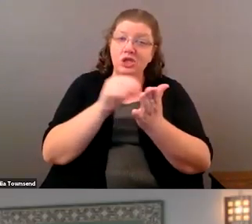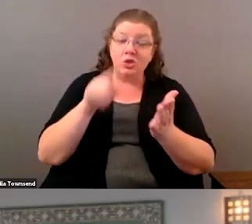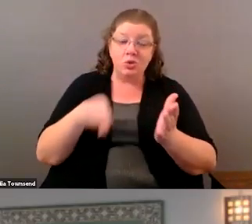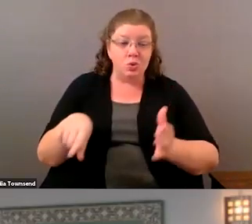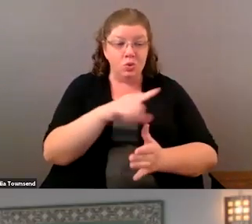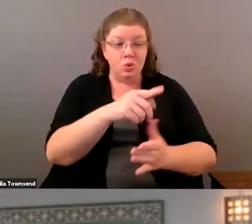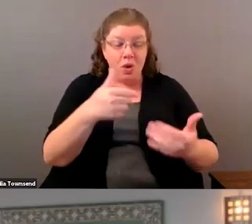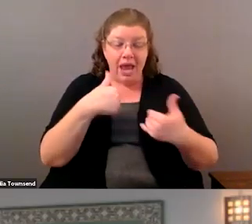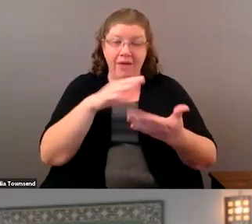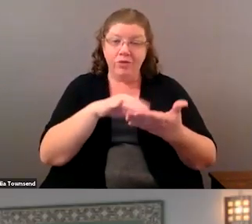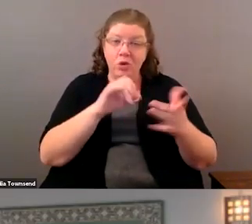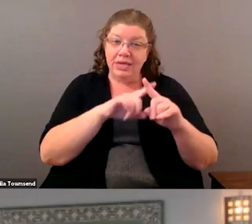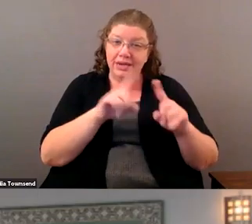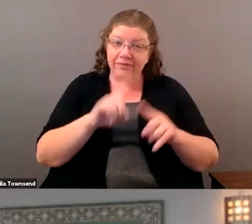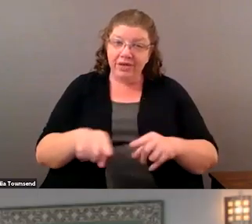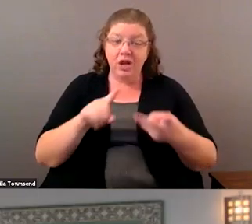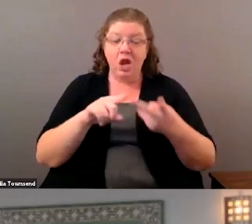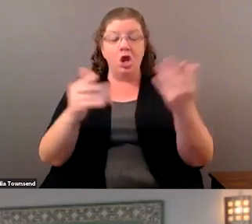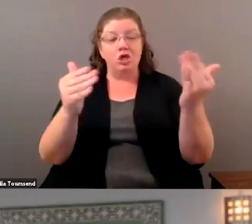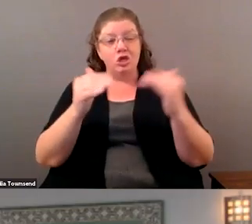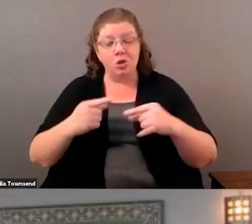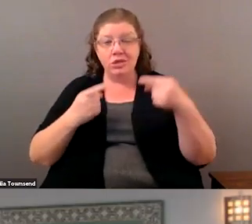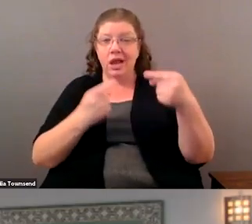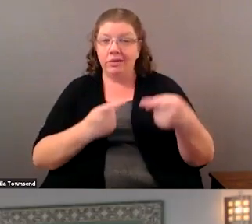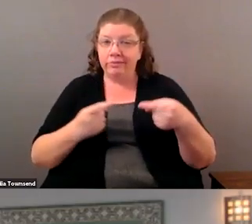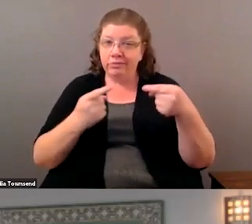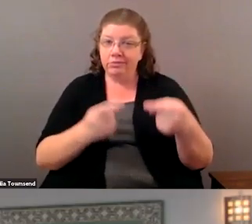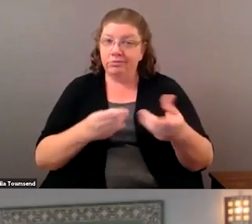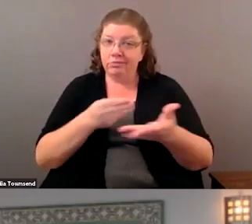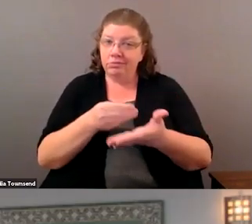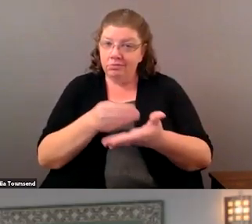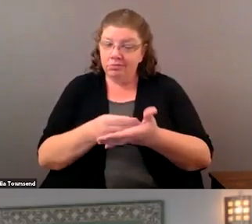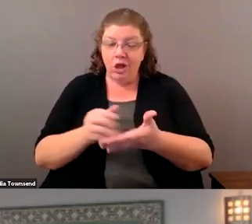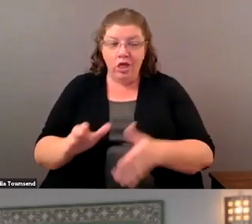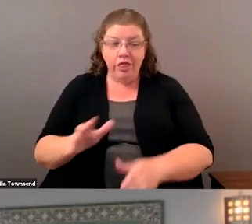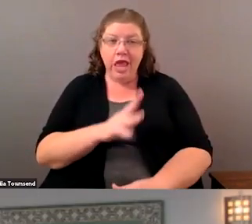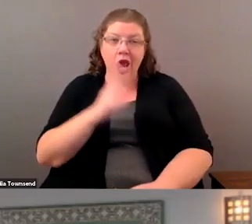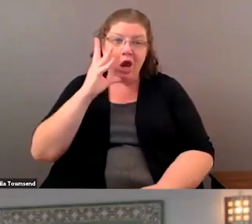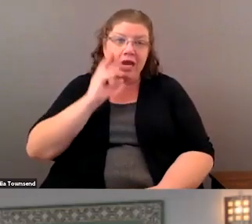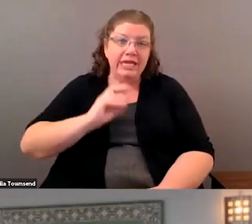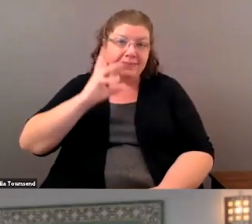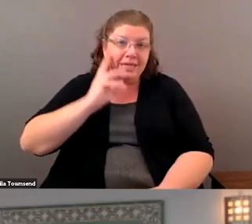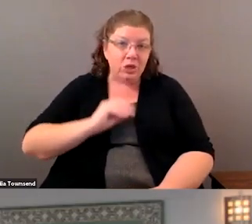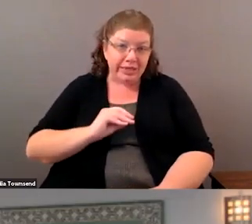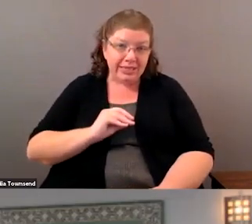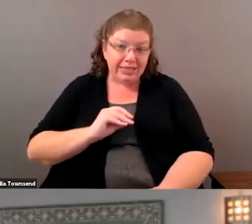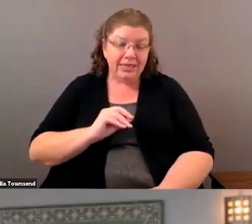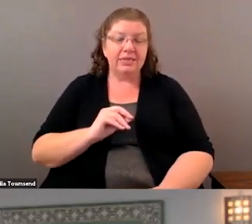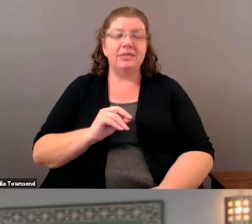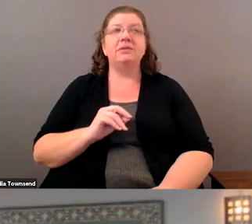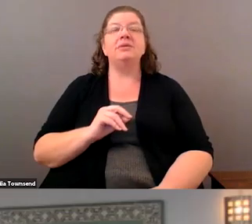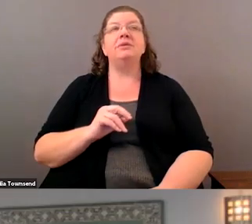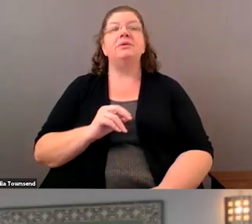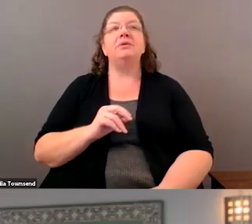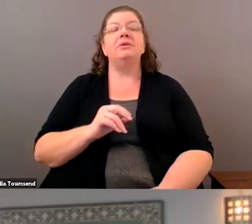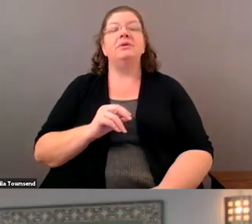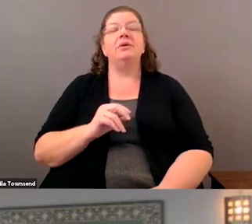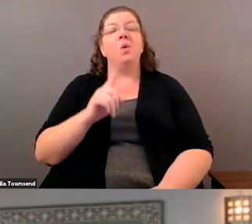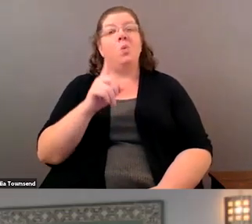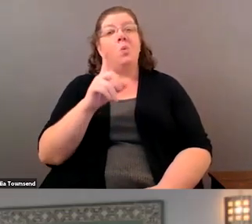diferencias y también preguntarles a los estudiantes mismos que tienen estas dificultades